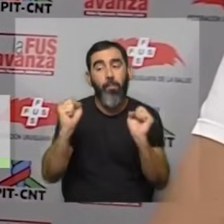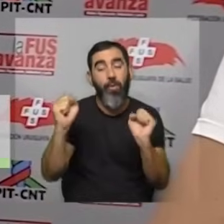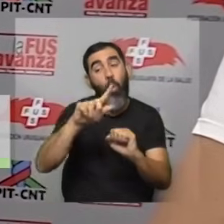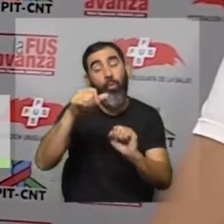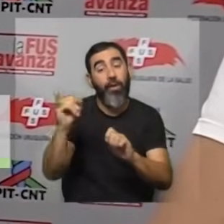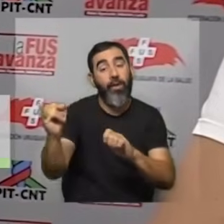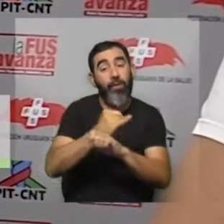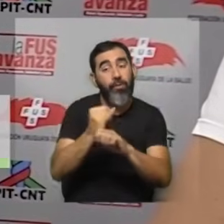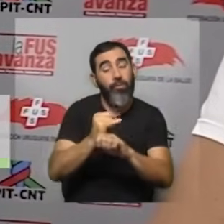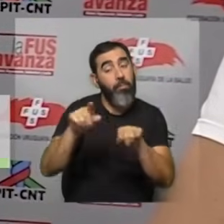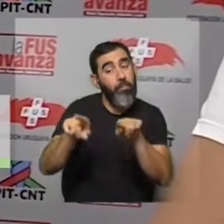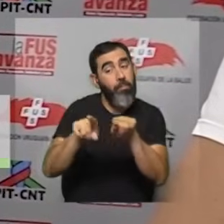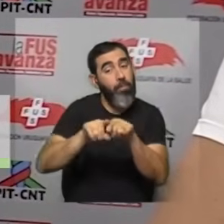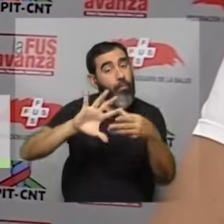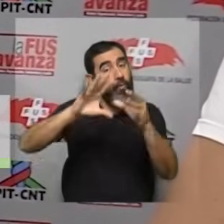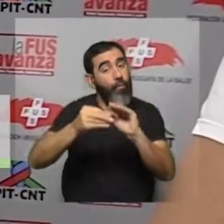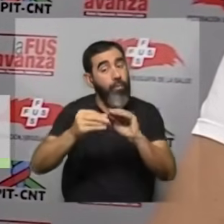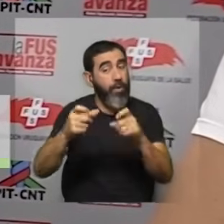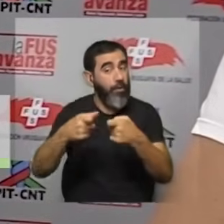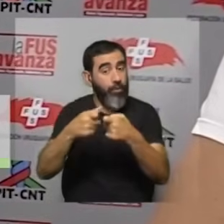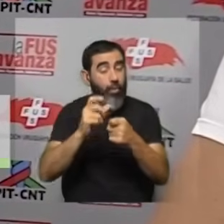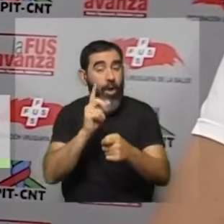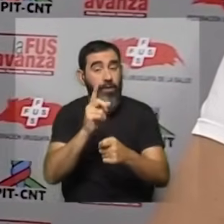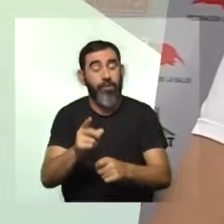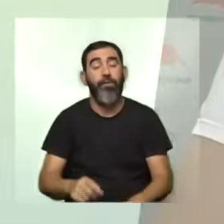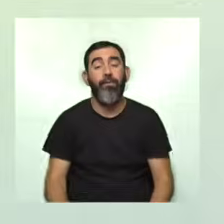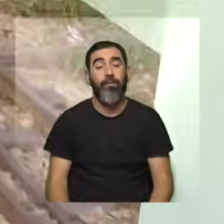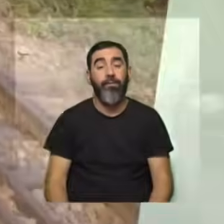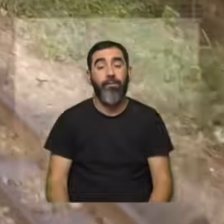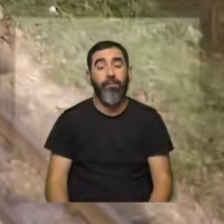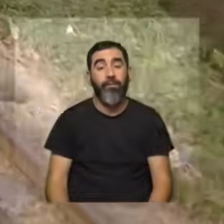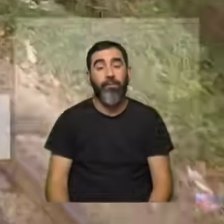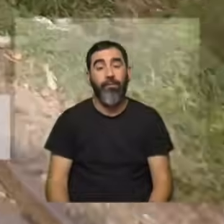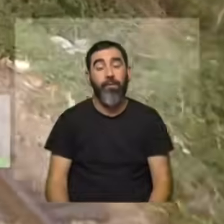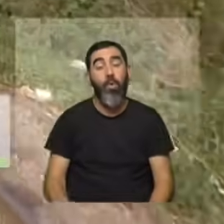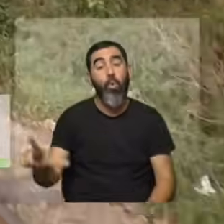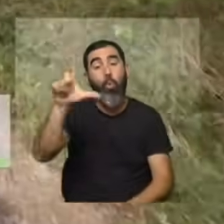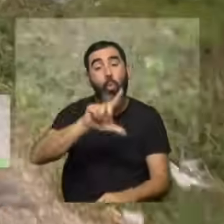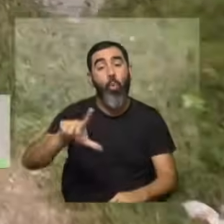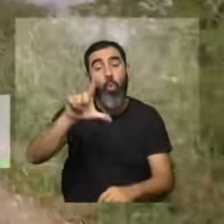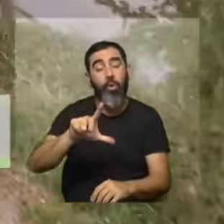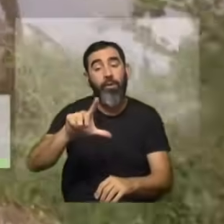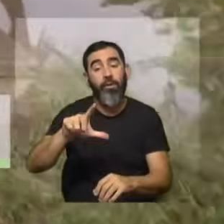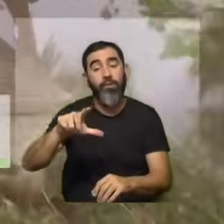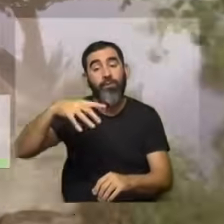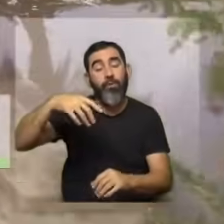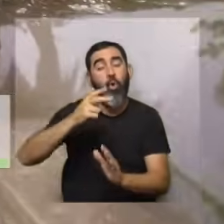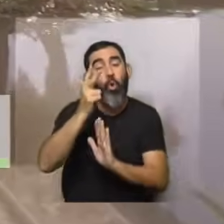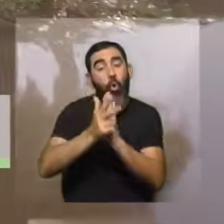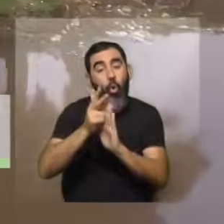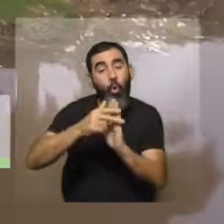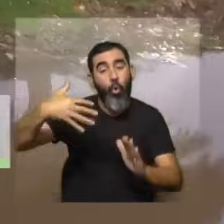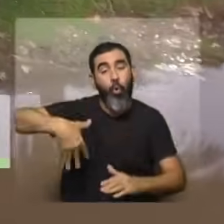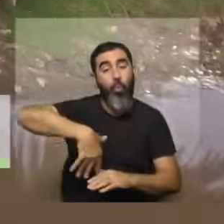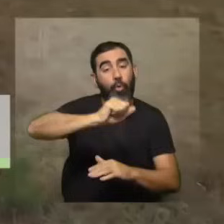otra institución siga el camino de la mutualista gallega. Este lunes comenzó el traslado de locomotoras y